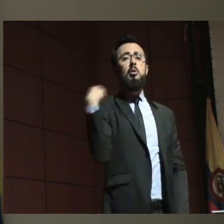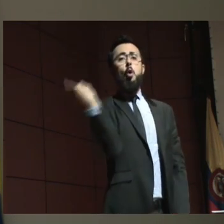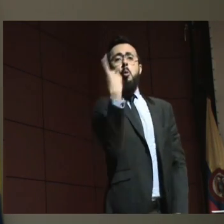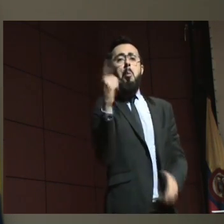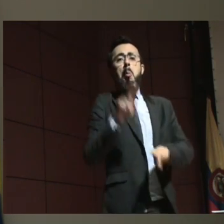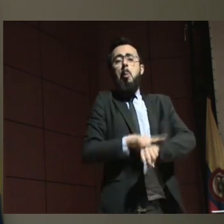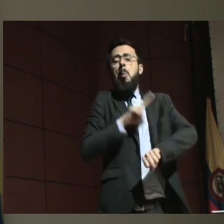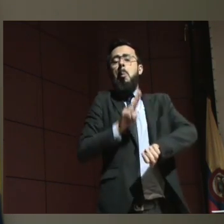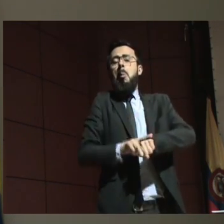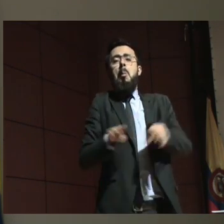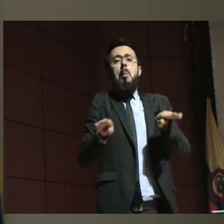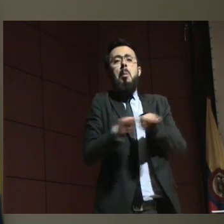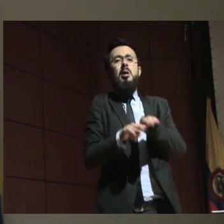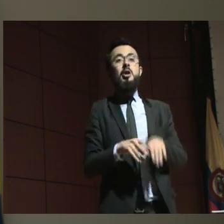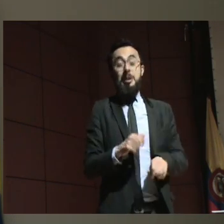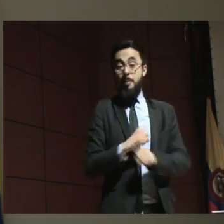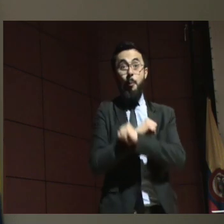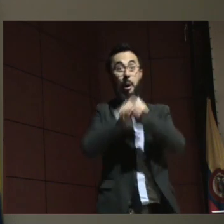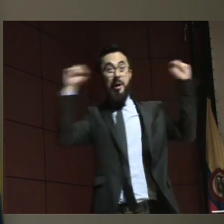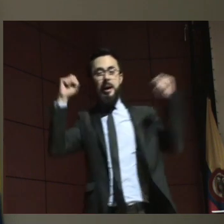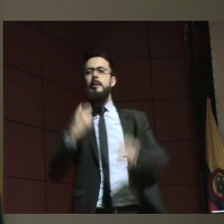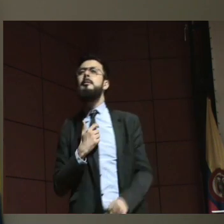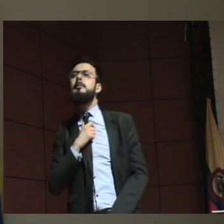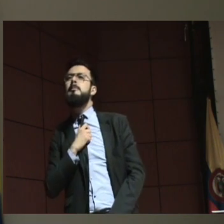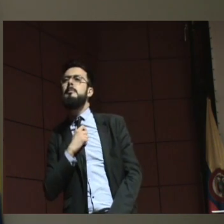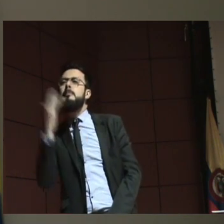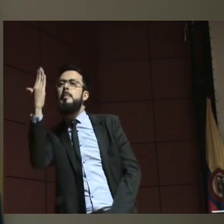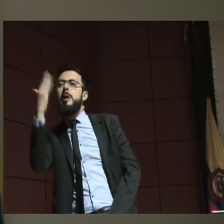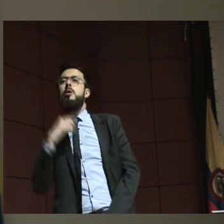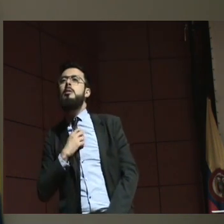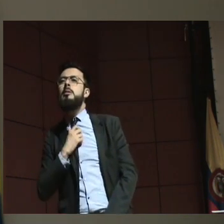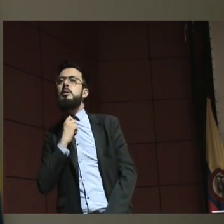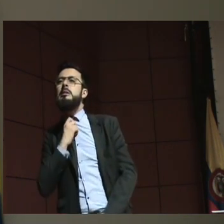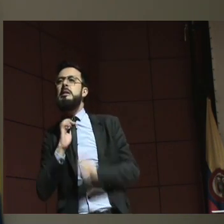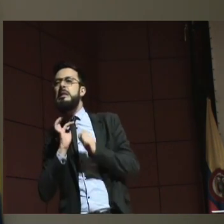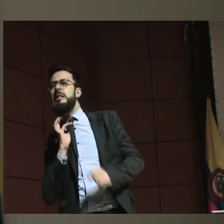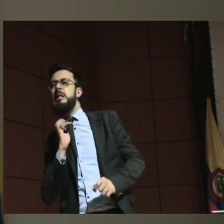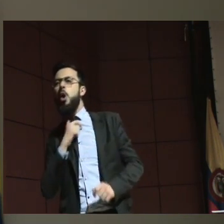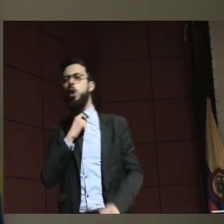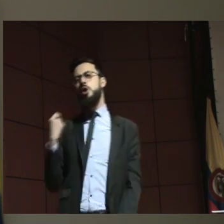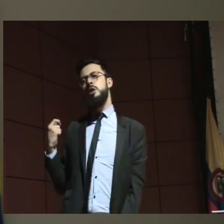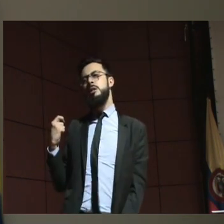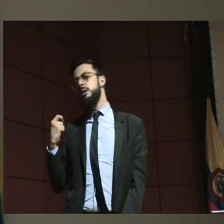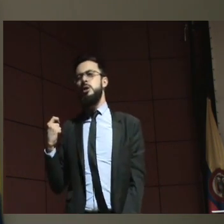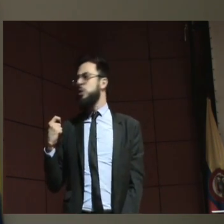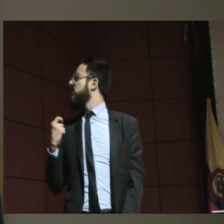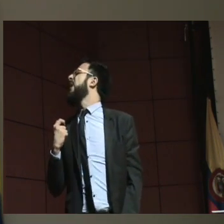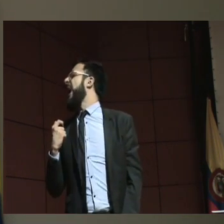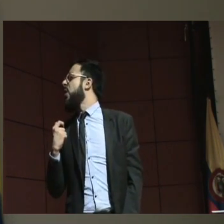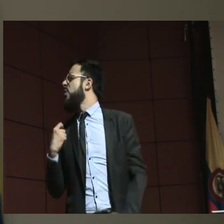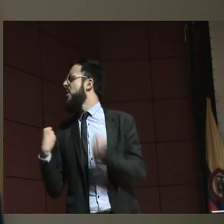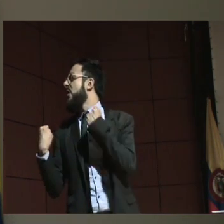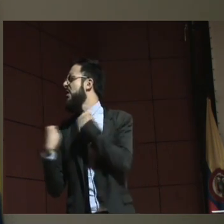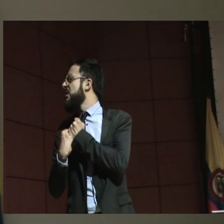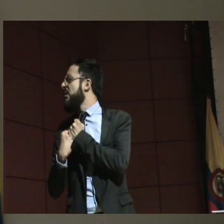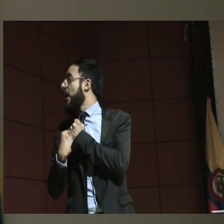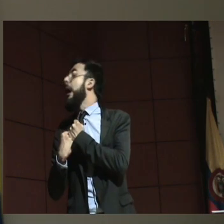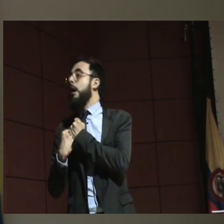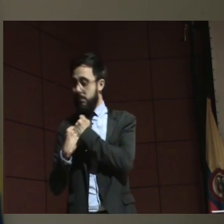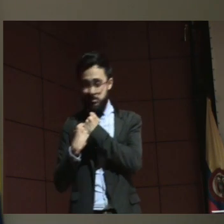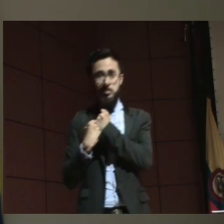mañana, ¿será que me pongo corbata? ¿Será que no me pongo corbata? Esa es una toma de decisiones con apoyo. Desde decisiones tan pequeñas